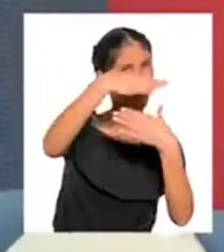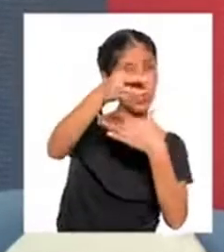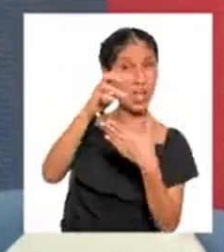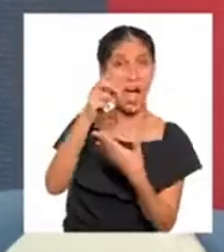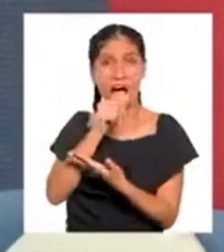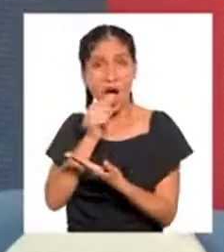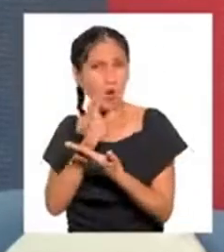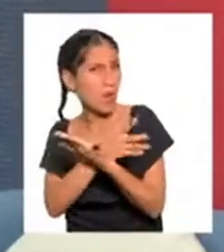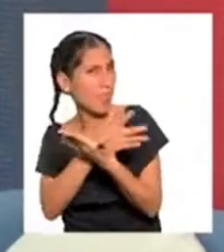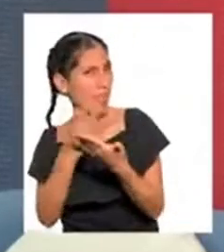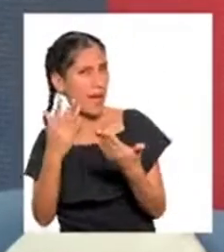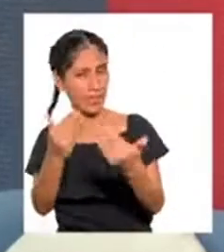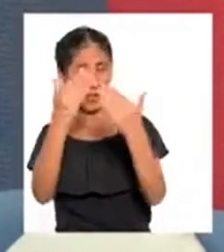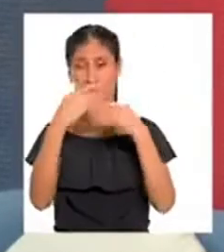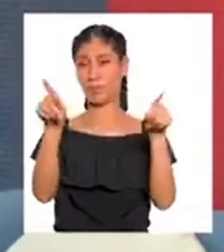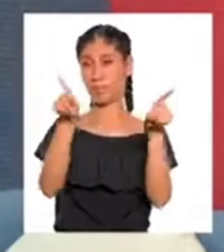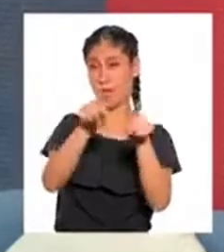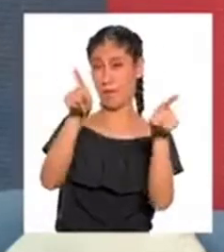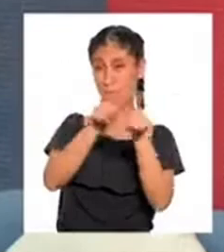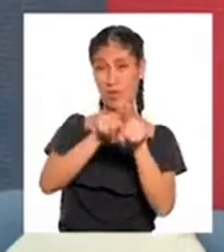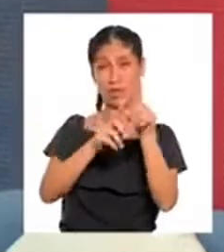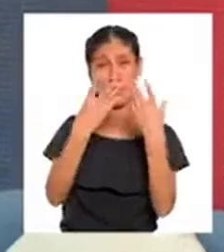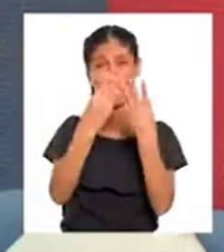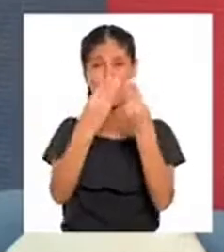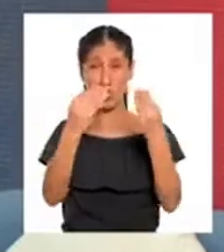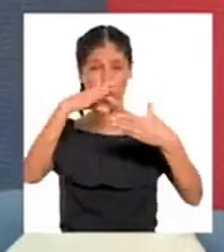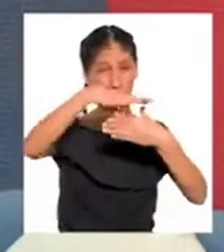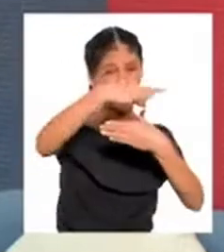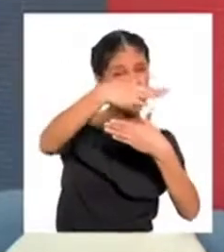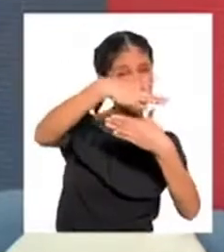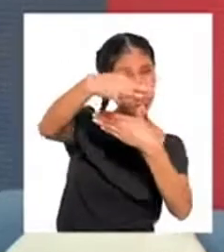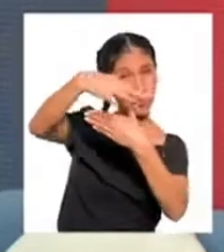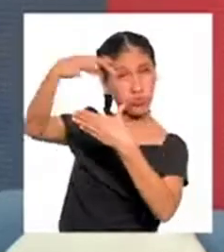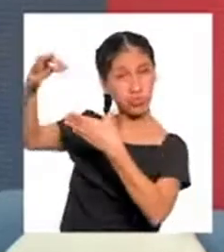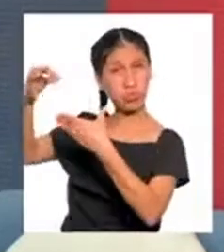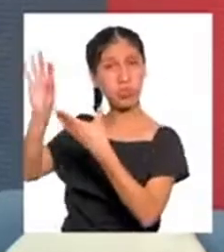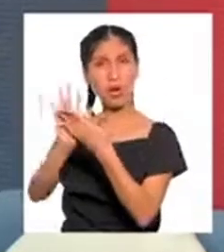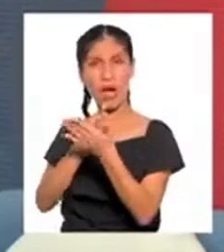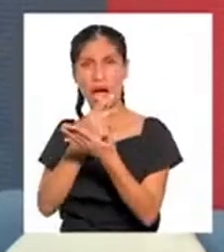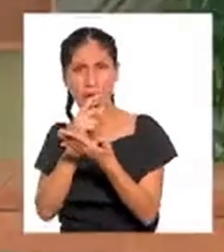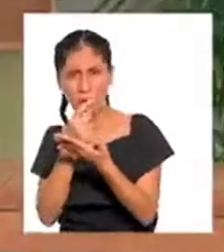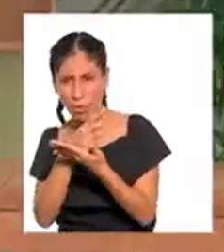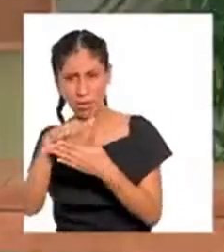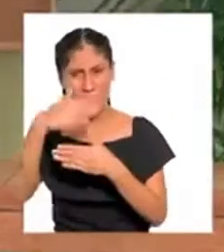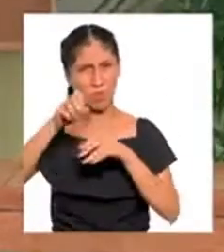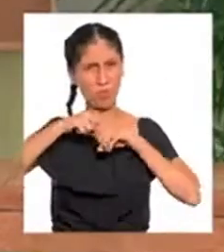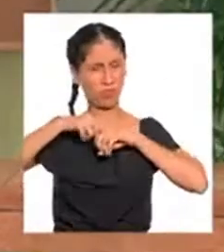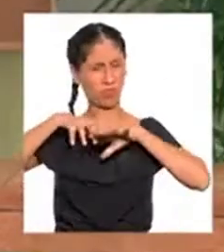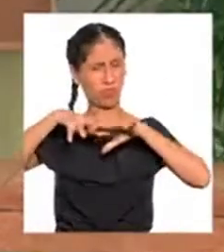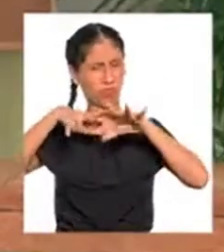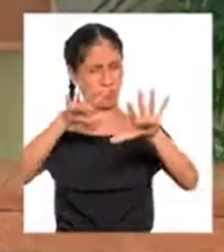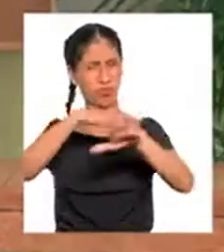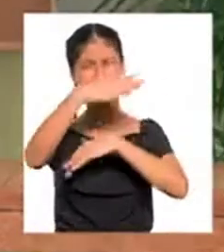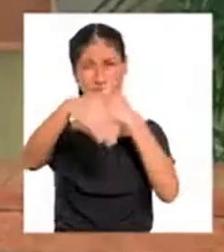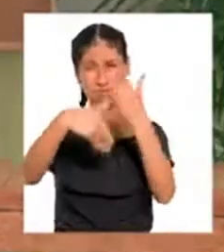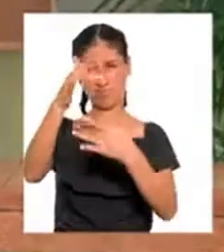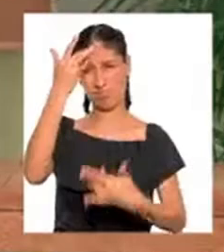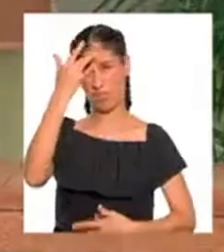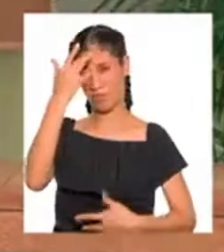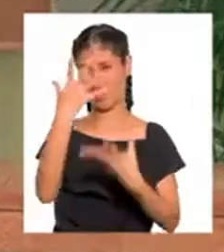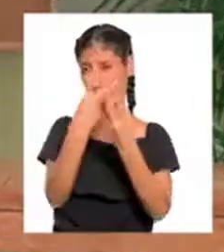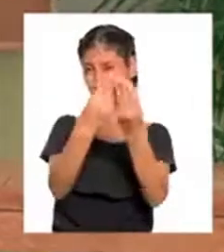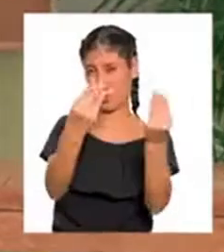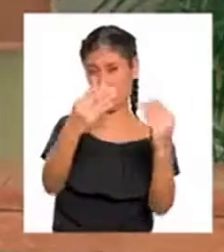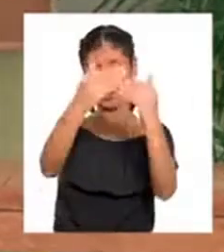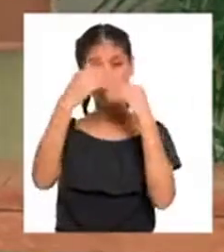se produjo el estancamiento de aguas que dieron paso a la contaminación y al desarrollo de enfermedades. Muchas carreteras se